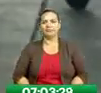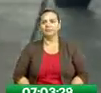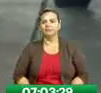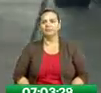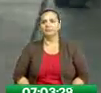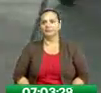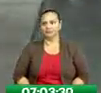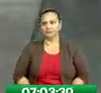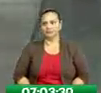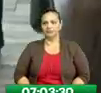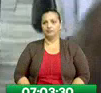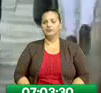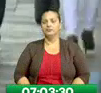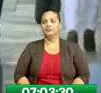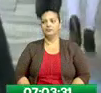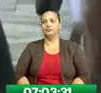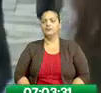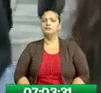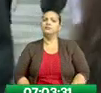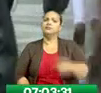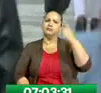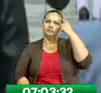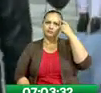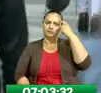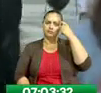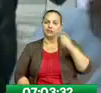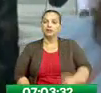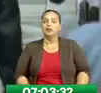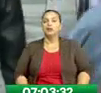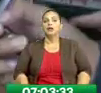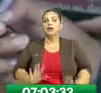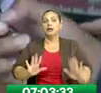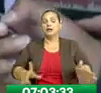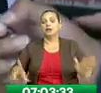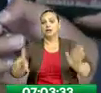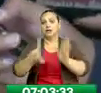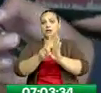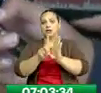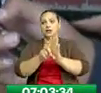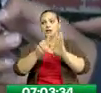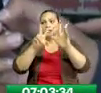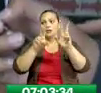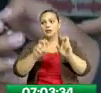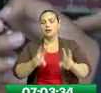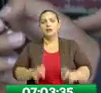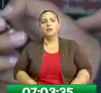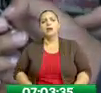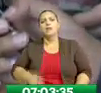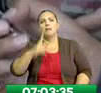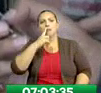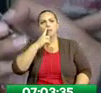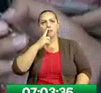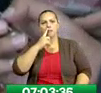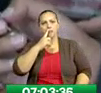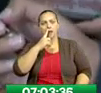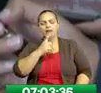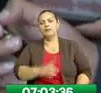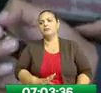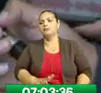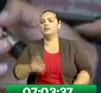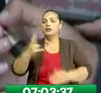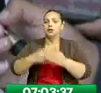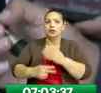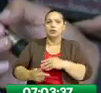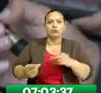tenencia compartida, que actualmente no está estipulado en nuestra norma. La cual se establece condiciones de discusión desde la centralidad de los niños, en